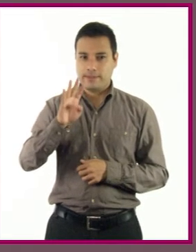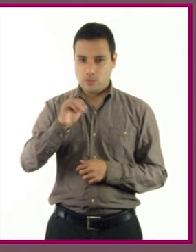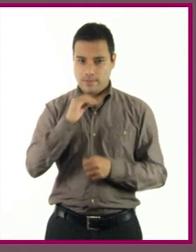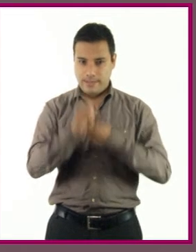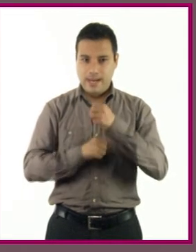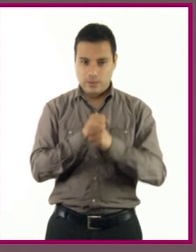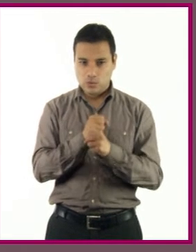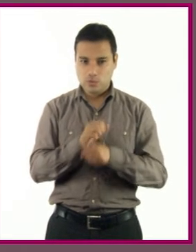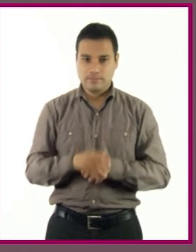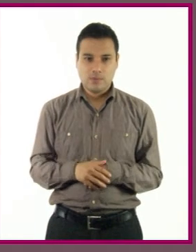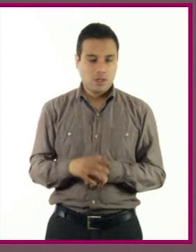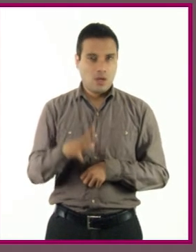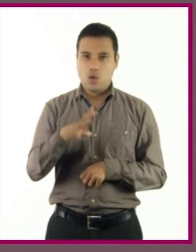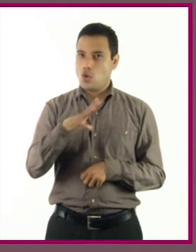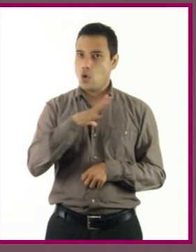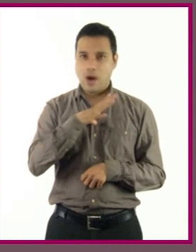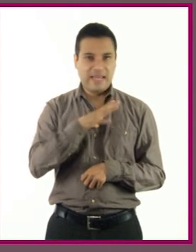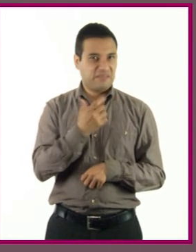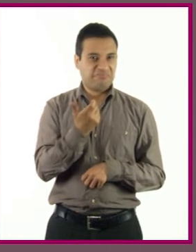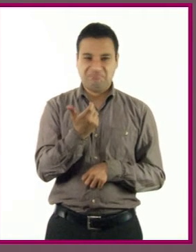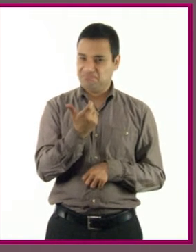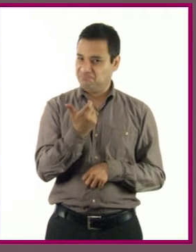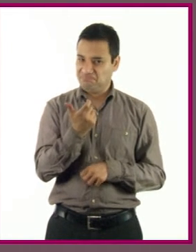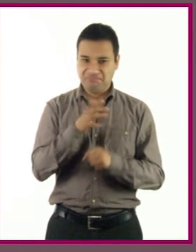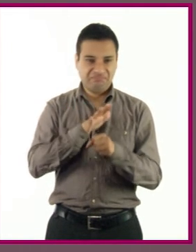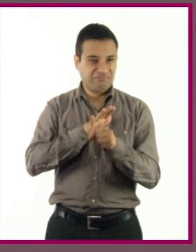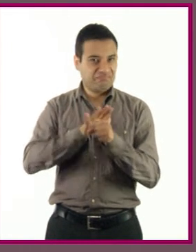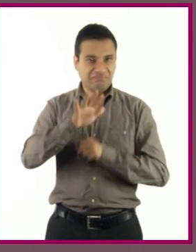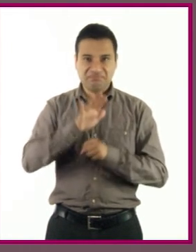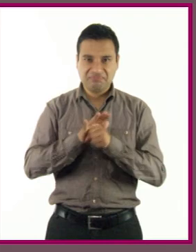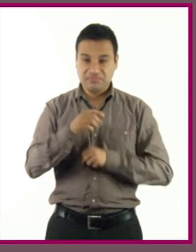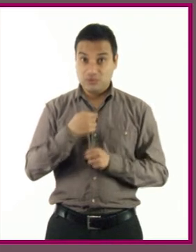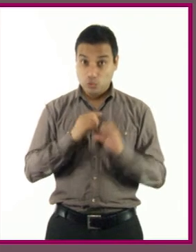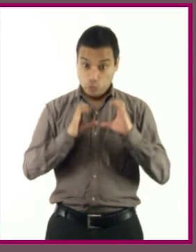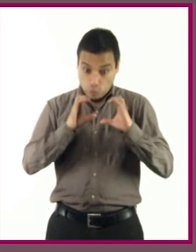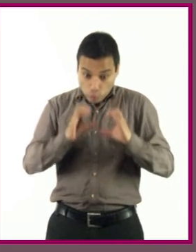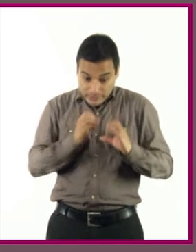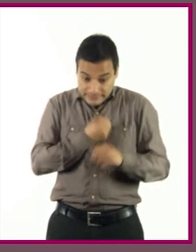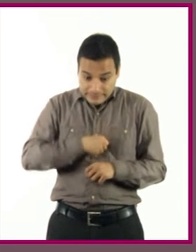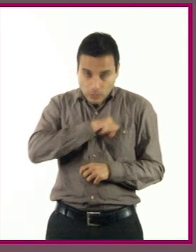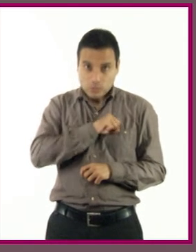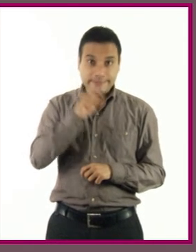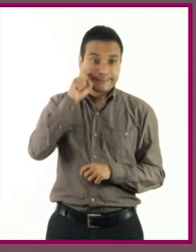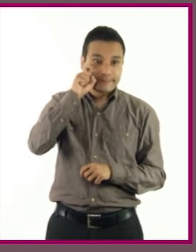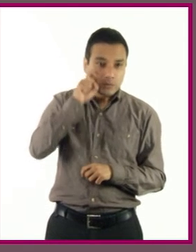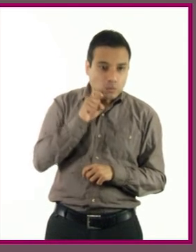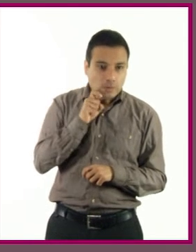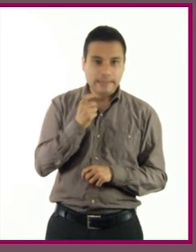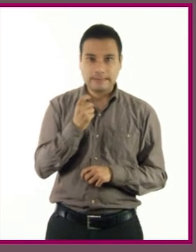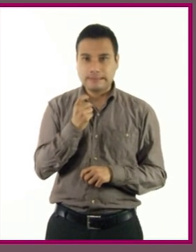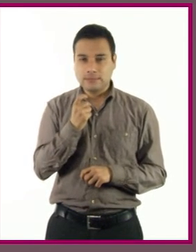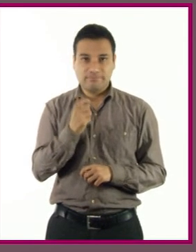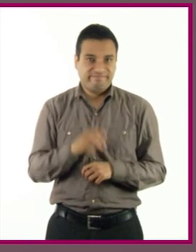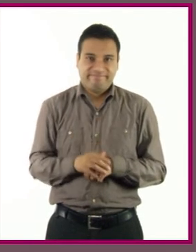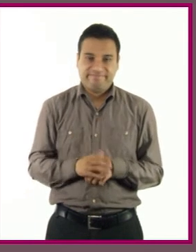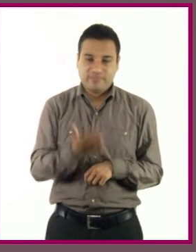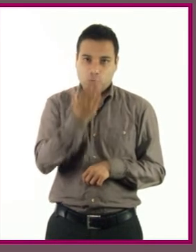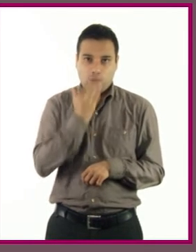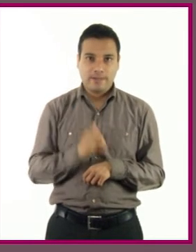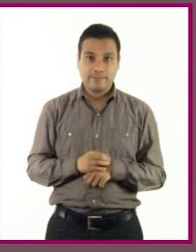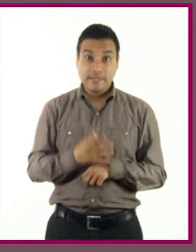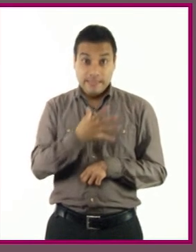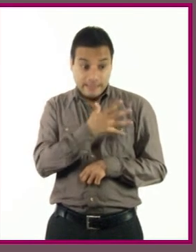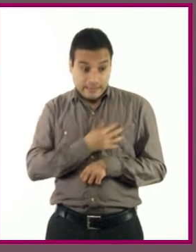no cuenta con recursos suficientes para cuidar de su salud sexual y decidir cuántos hijos